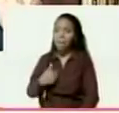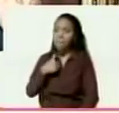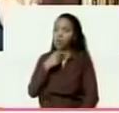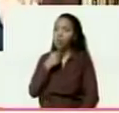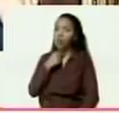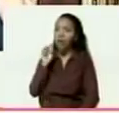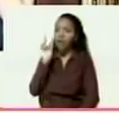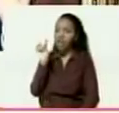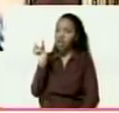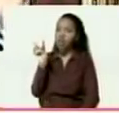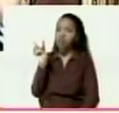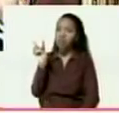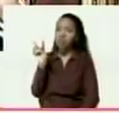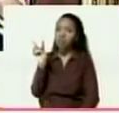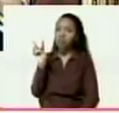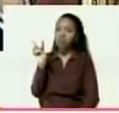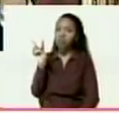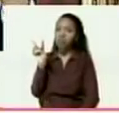verlo.